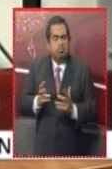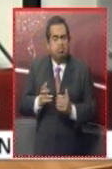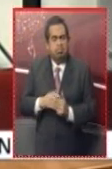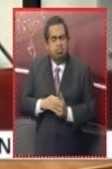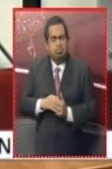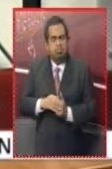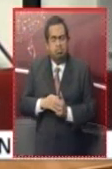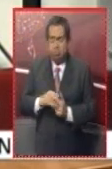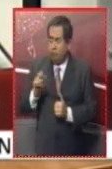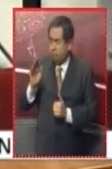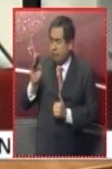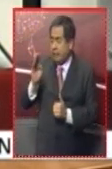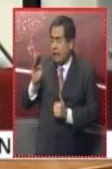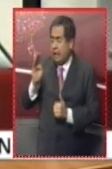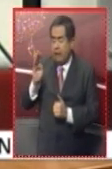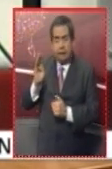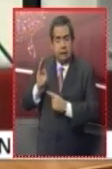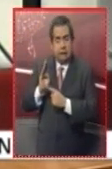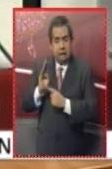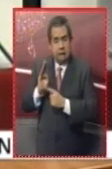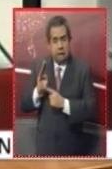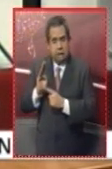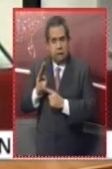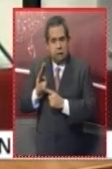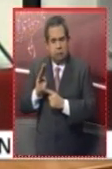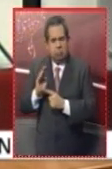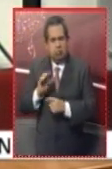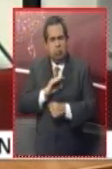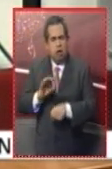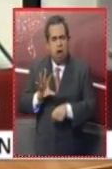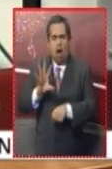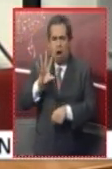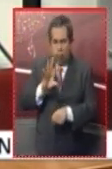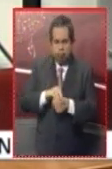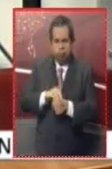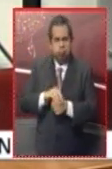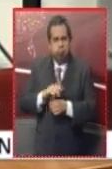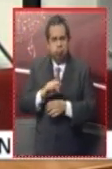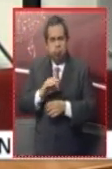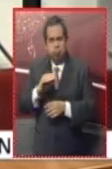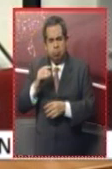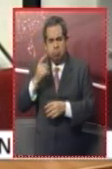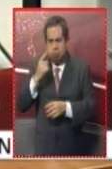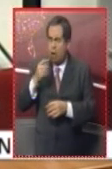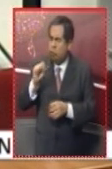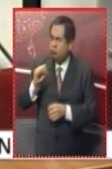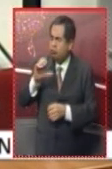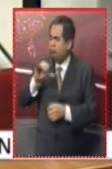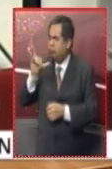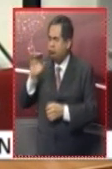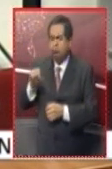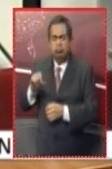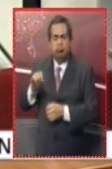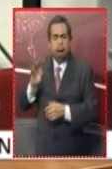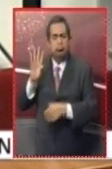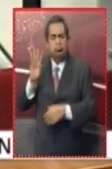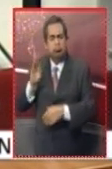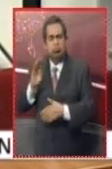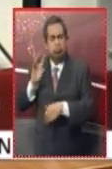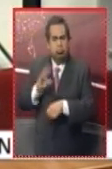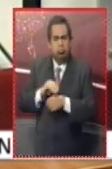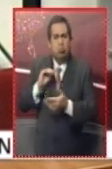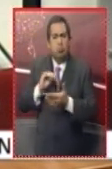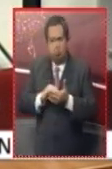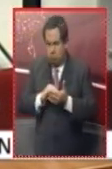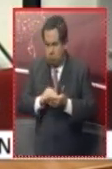con que la cannabis sea autorizada o la decisión de la Corte de